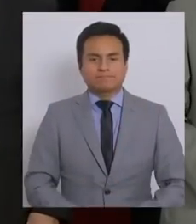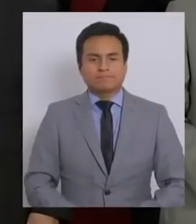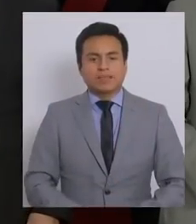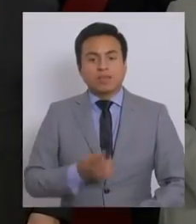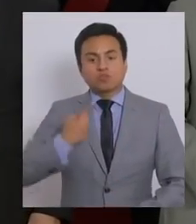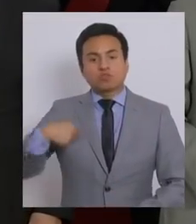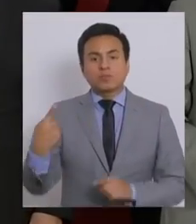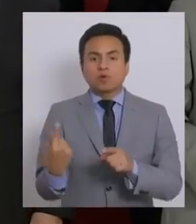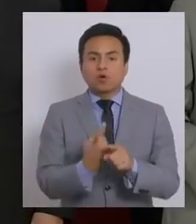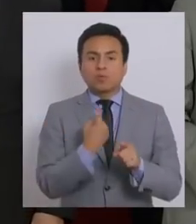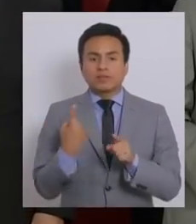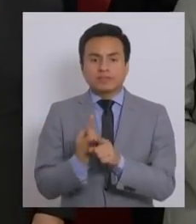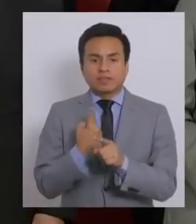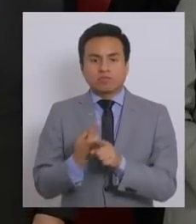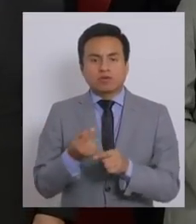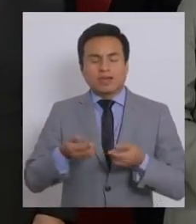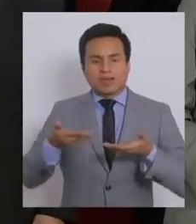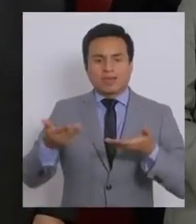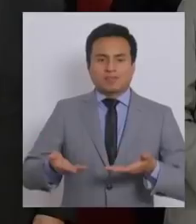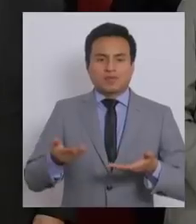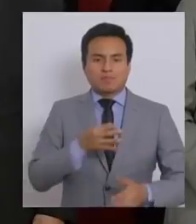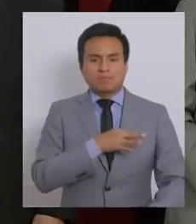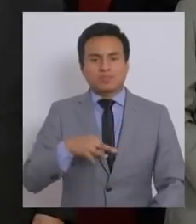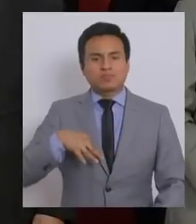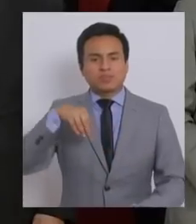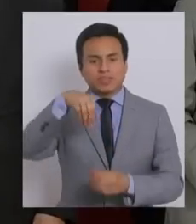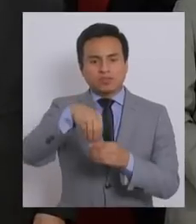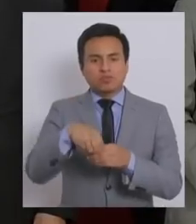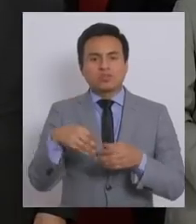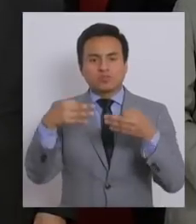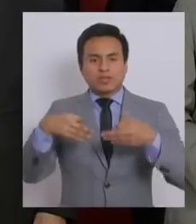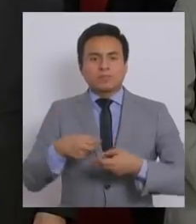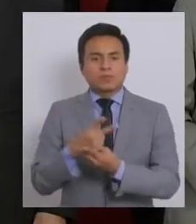Hemos conversado con el actual ministro del Interior y